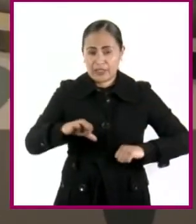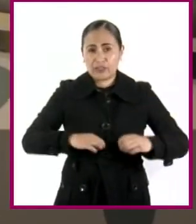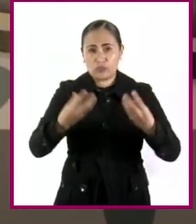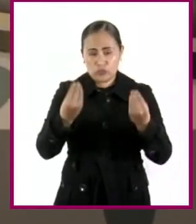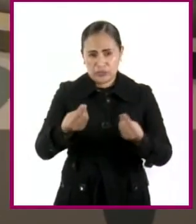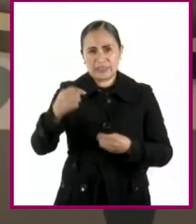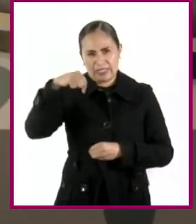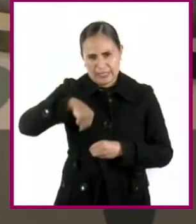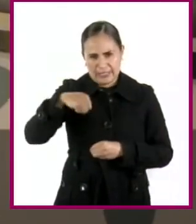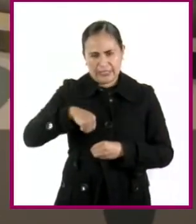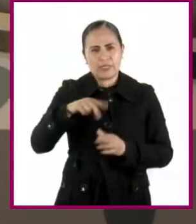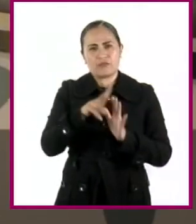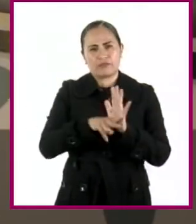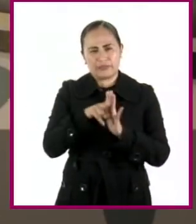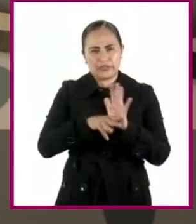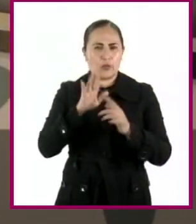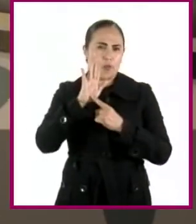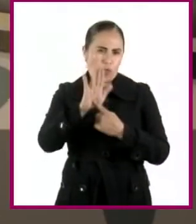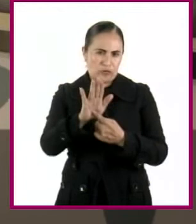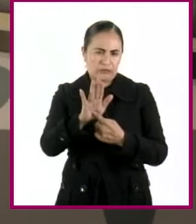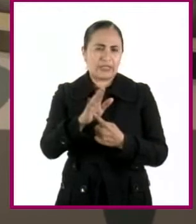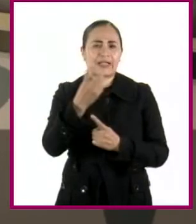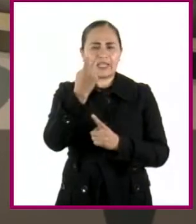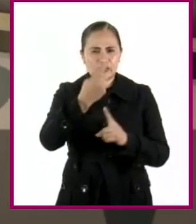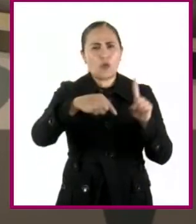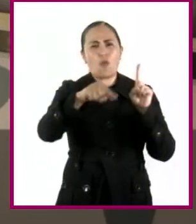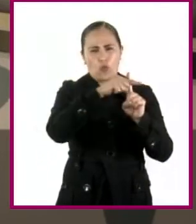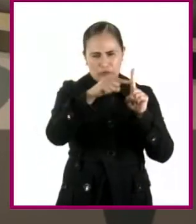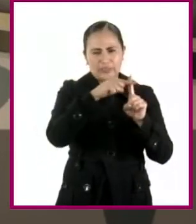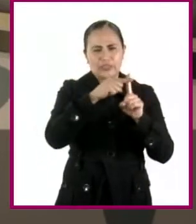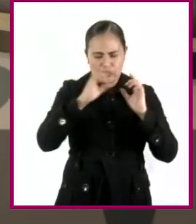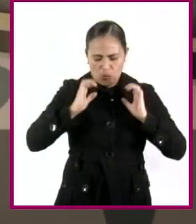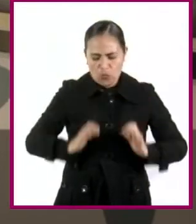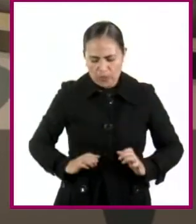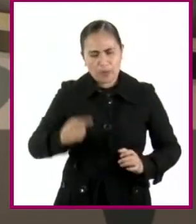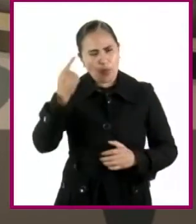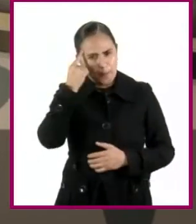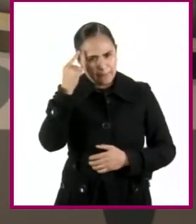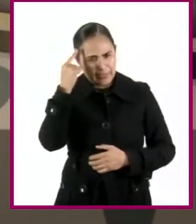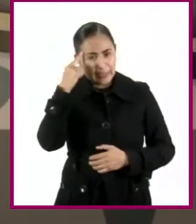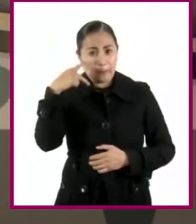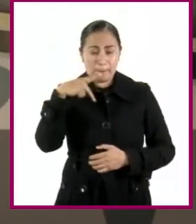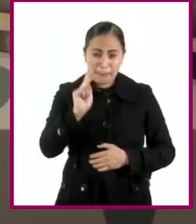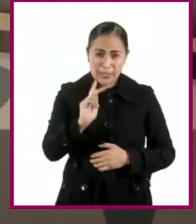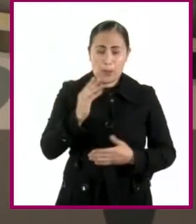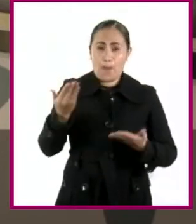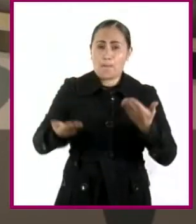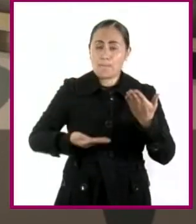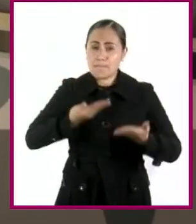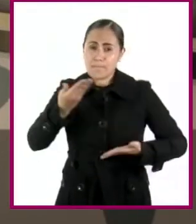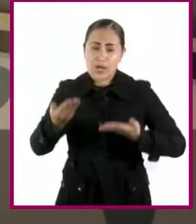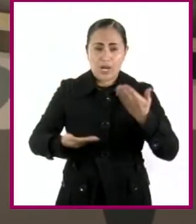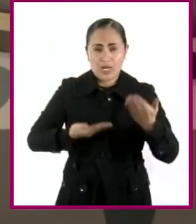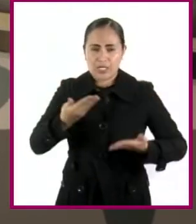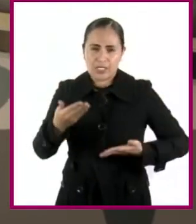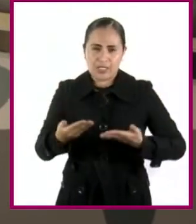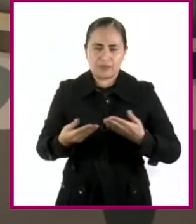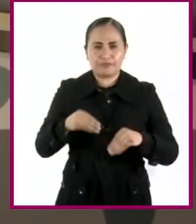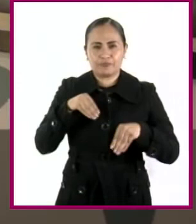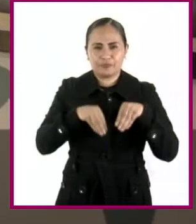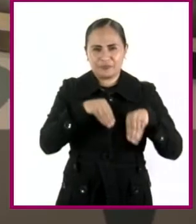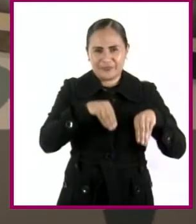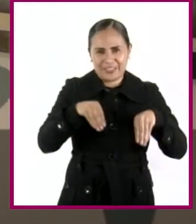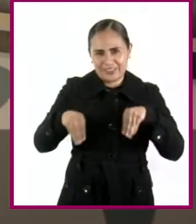que hemos mostrado en este blog tienen un impacto positivo en nuestro cuerpo y mente. pero la danza quizás sea la actividad que más